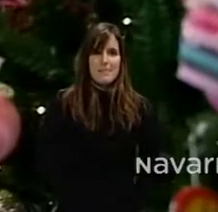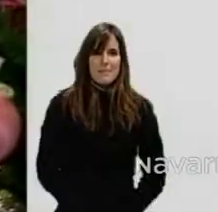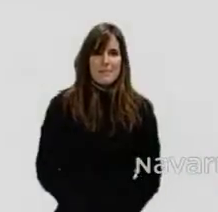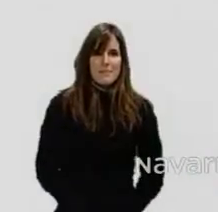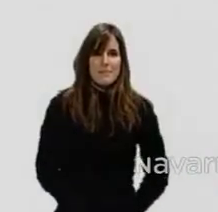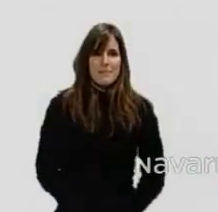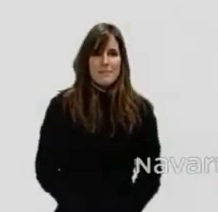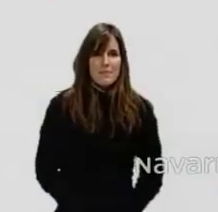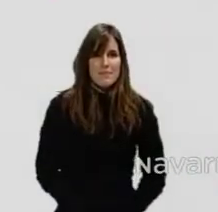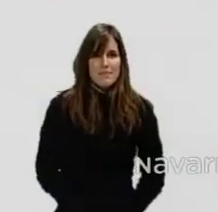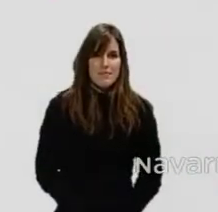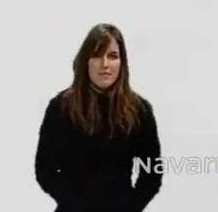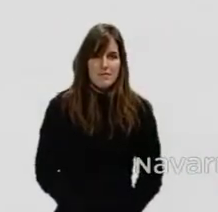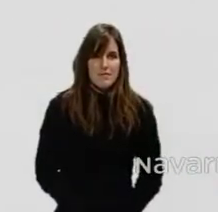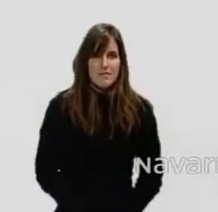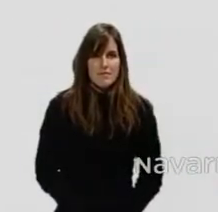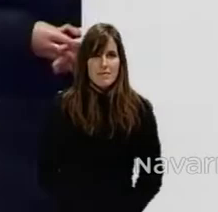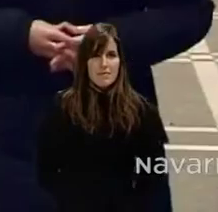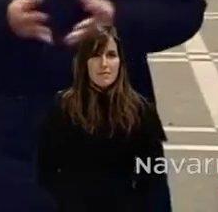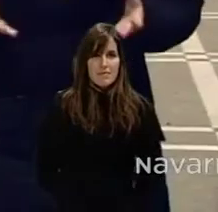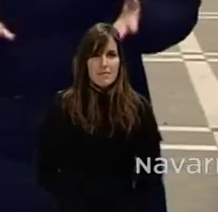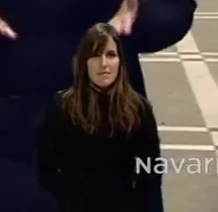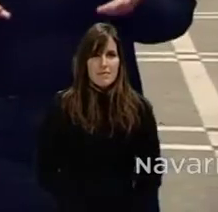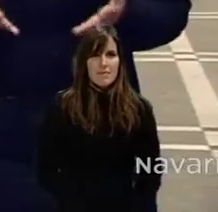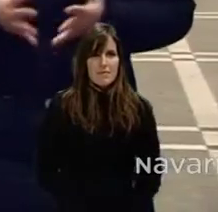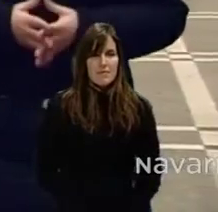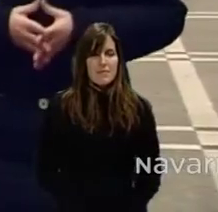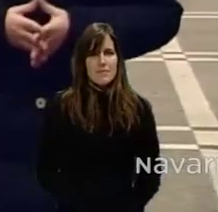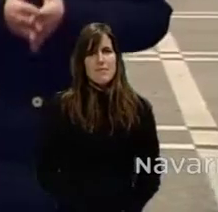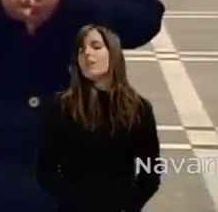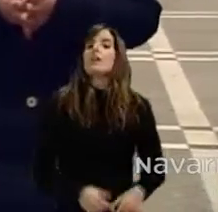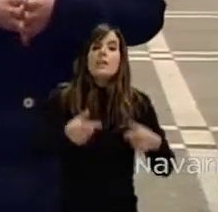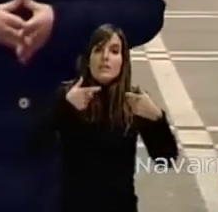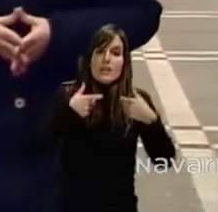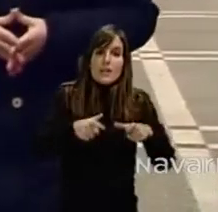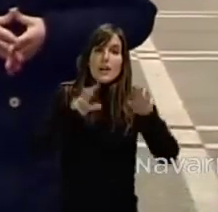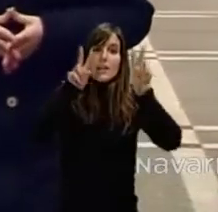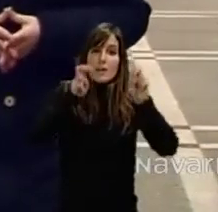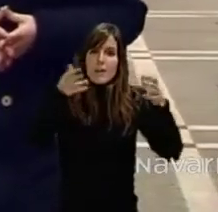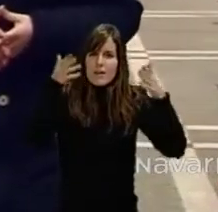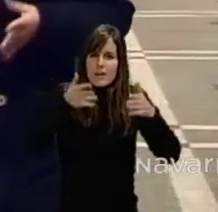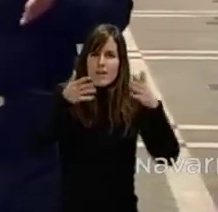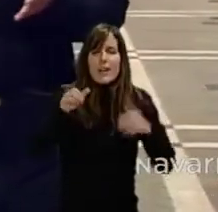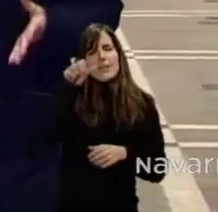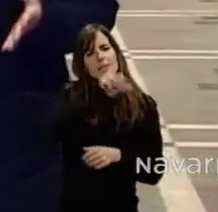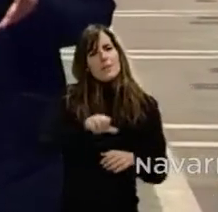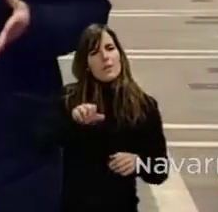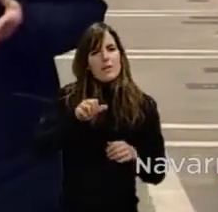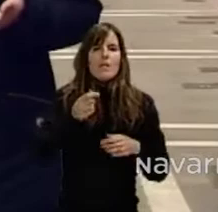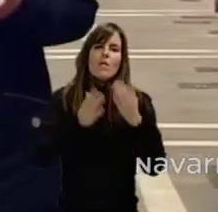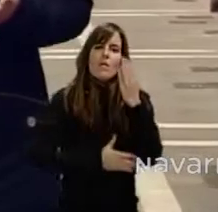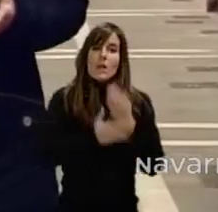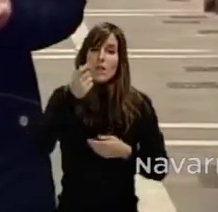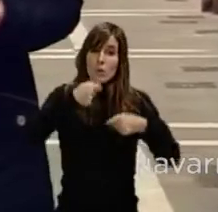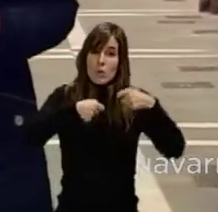en nuestra sección de asesoramiento esta semana nos acercamos hasta la Federación de